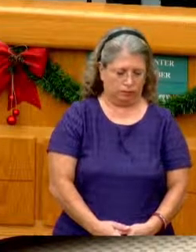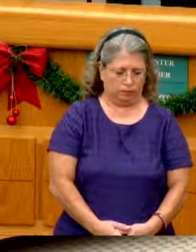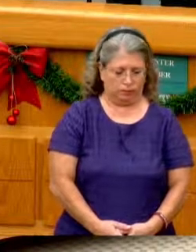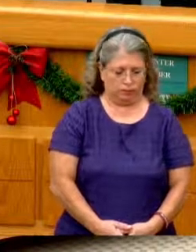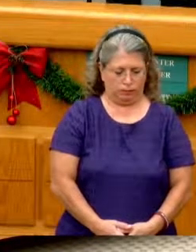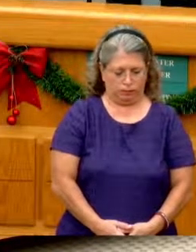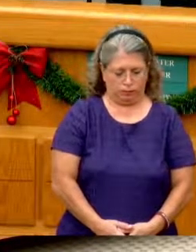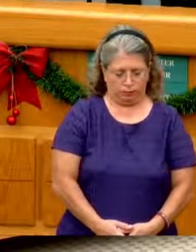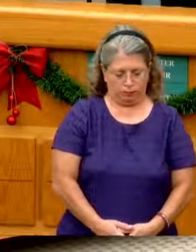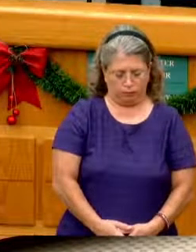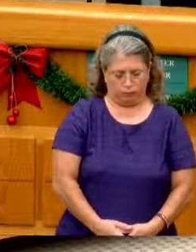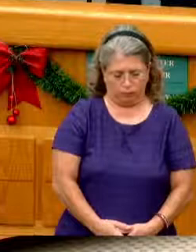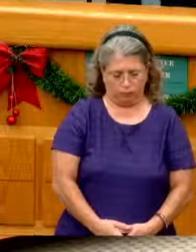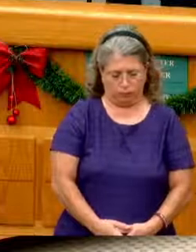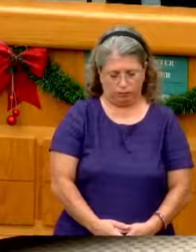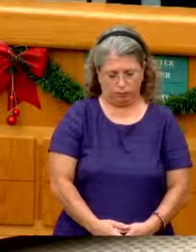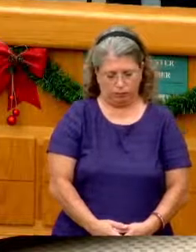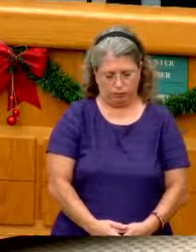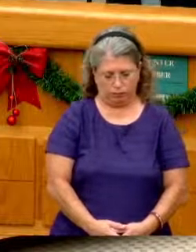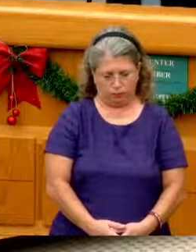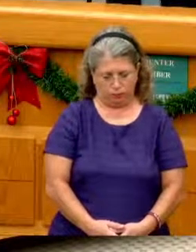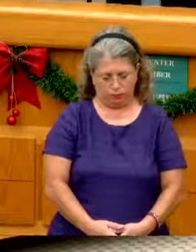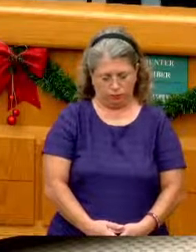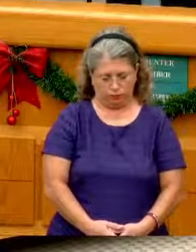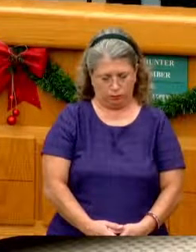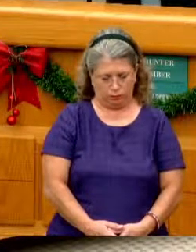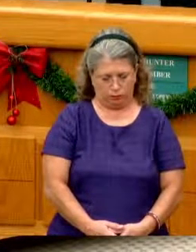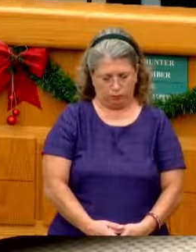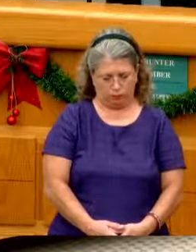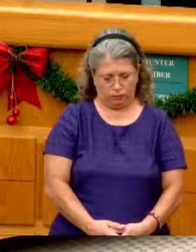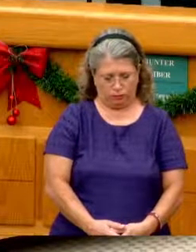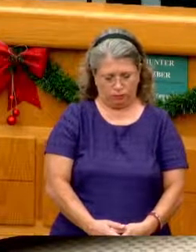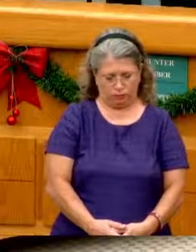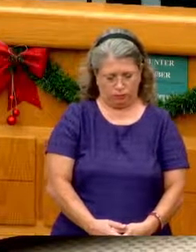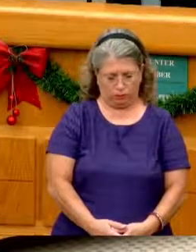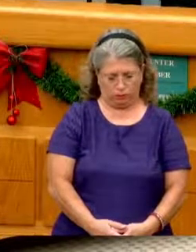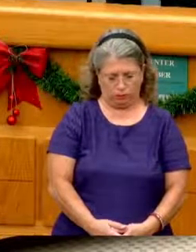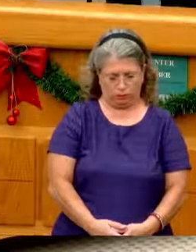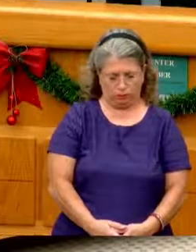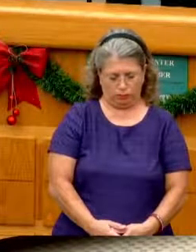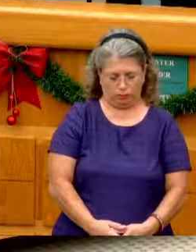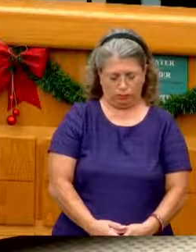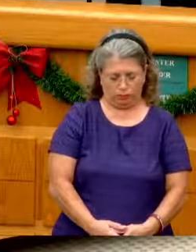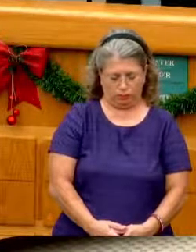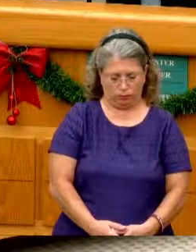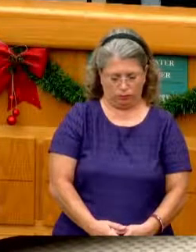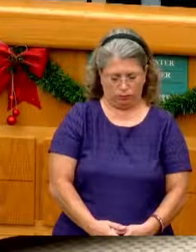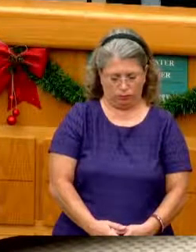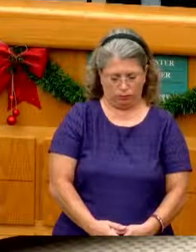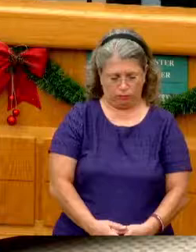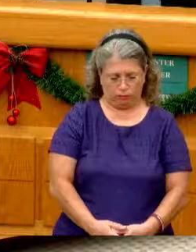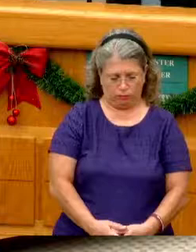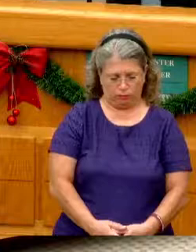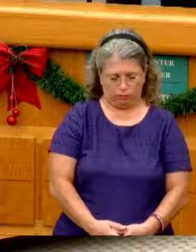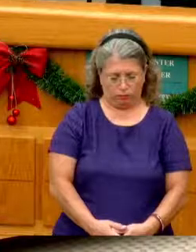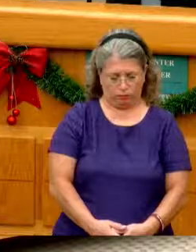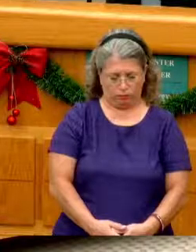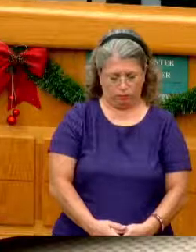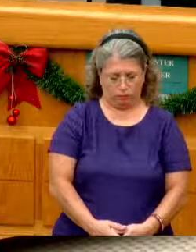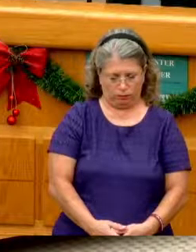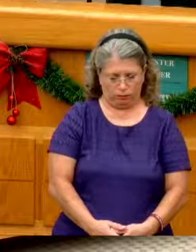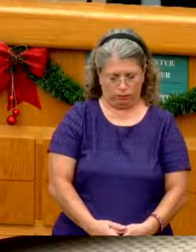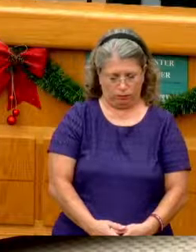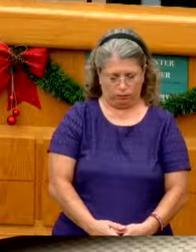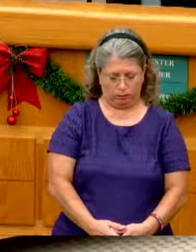posible para avanzar por las fases de la manera más rápida y eficiente posible para que podamos contener el COVID-19. No contamos aún